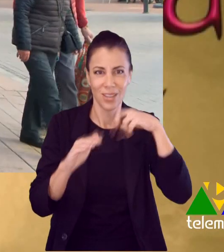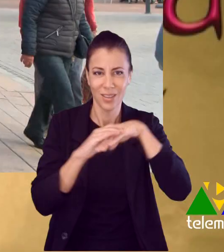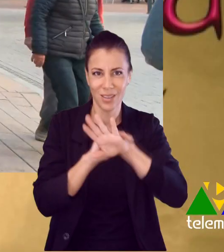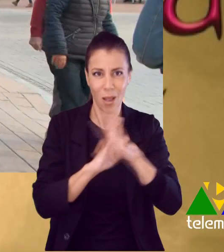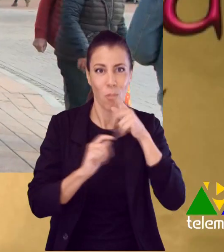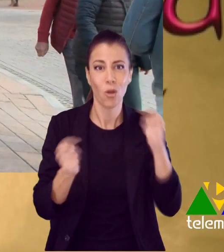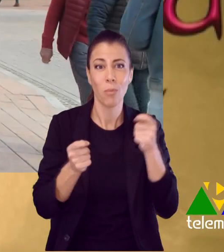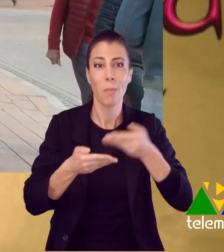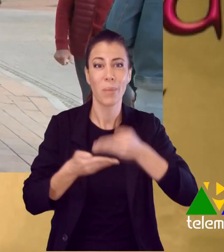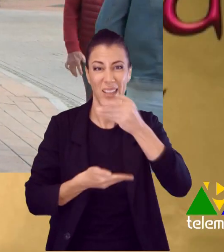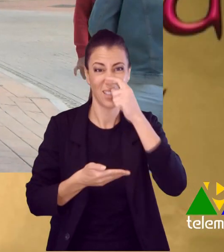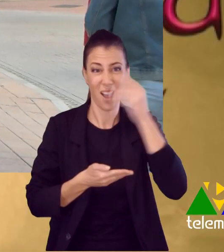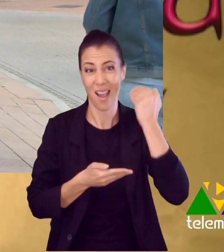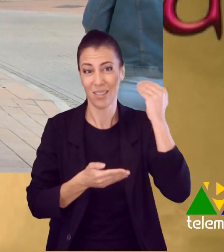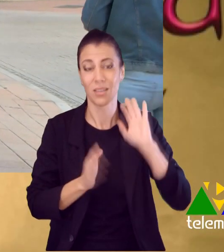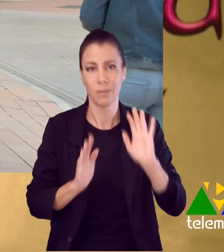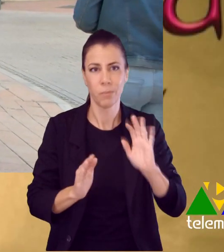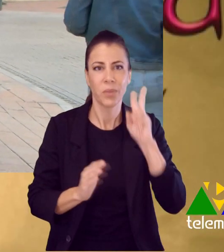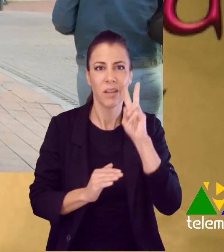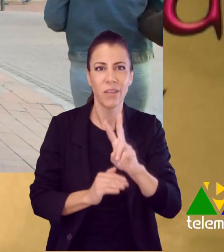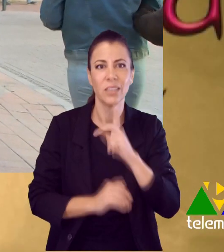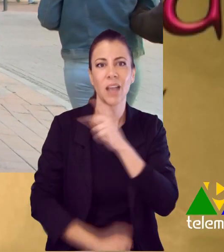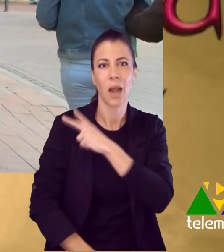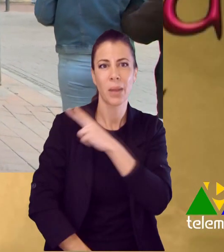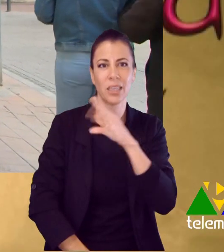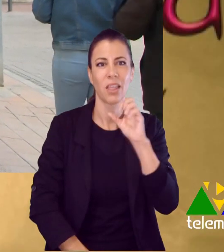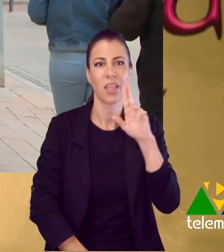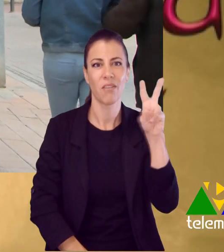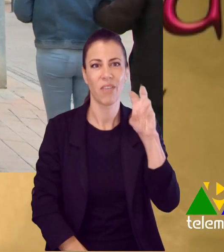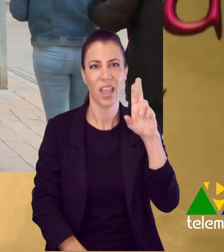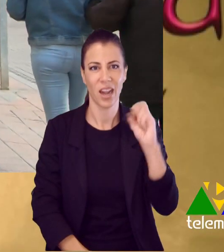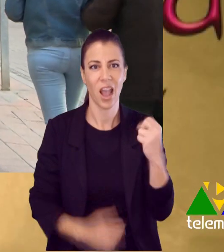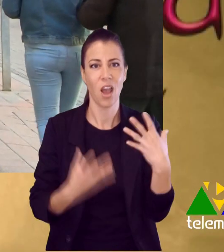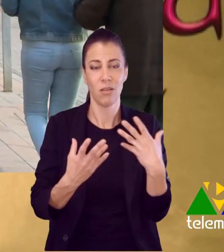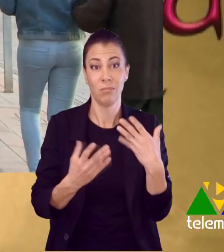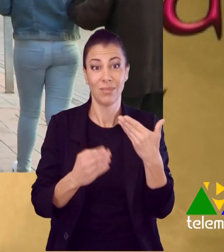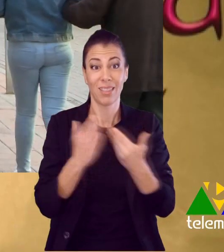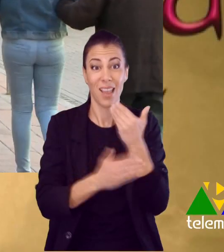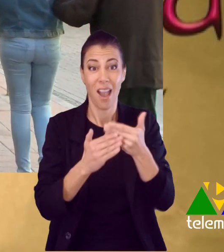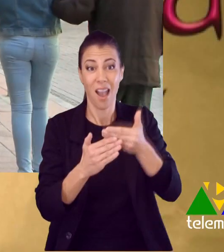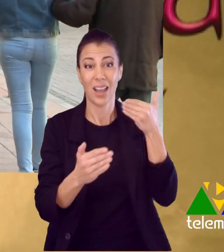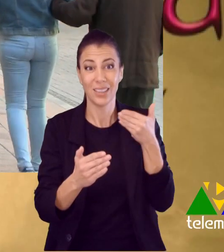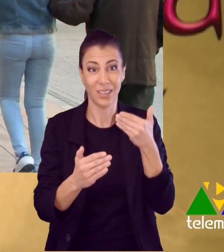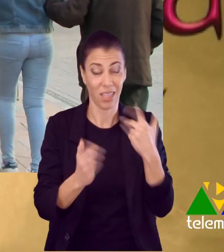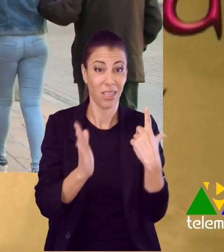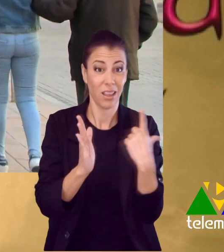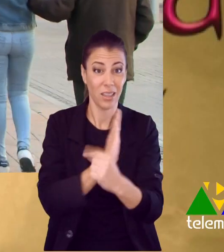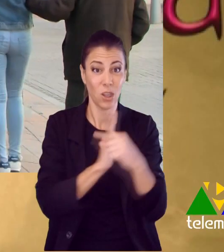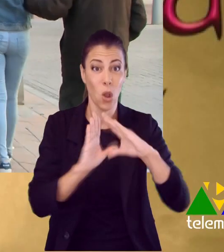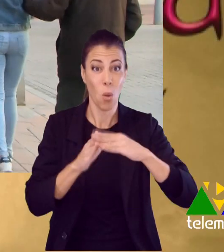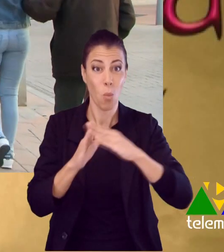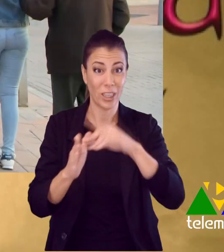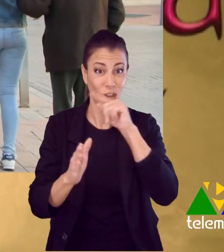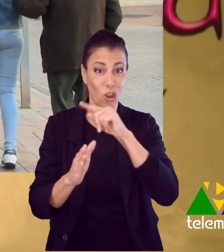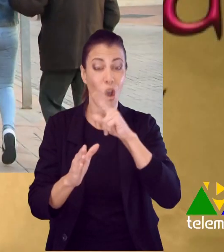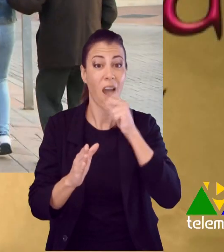publicada en la prensa de aquellos años, donde se ve el almirante Cervera con su Estado Mayor el día antes de salir del puerto de La